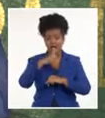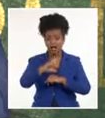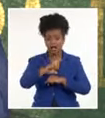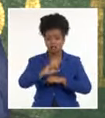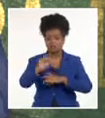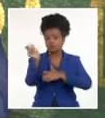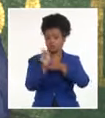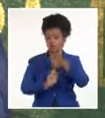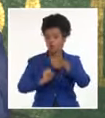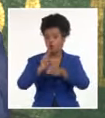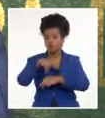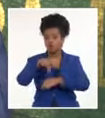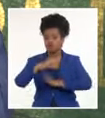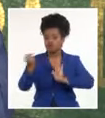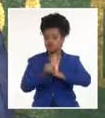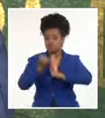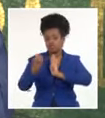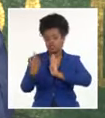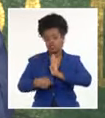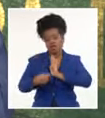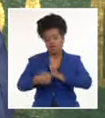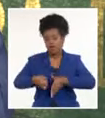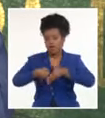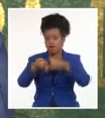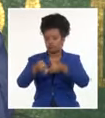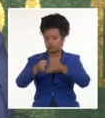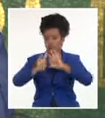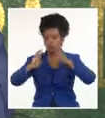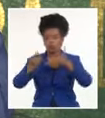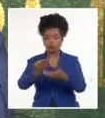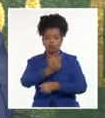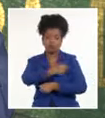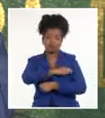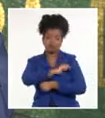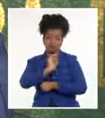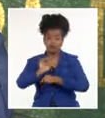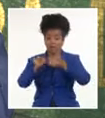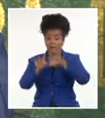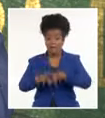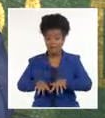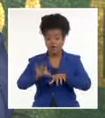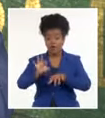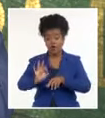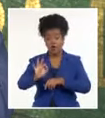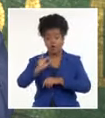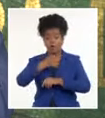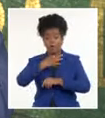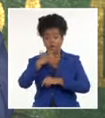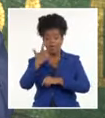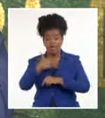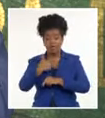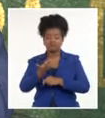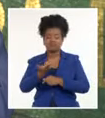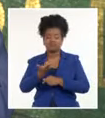Naciones Unidas. El hecho de que desde la Secretaría General de la OEA se impulse golpes de Estado,